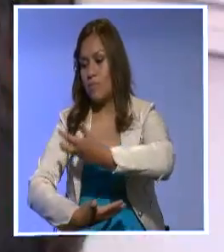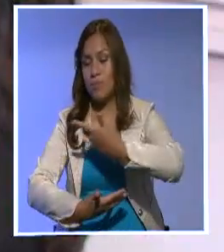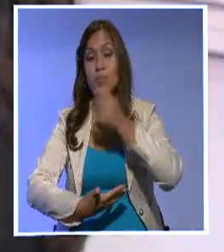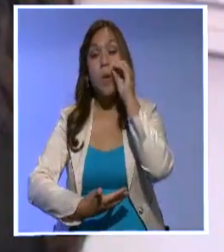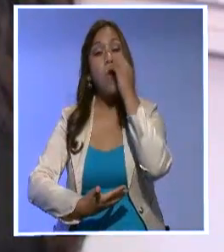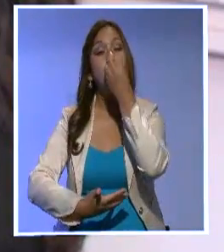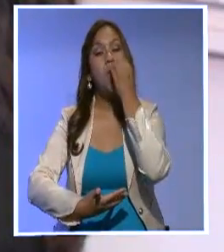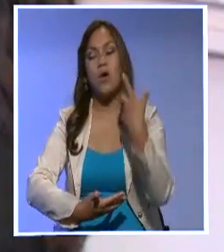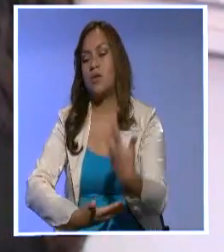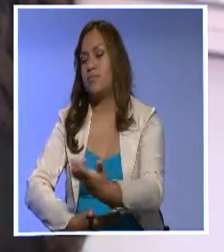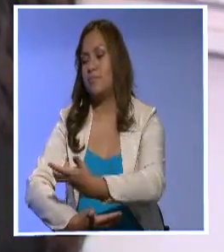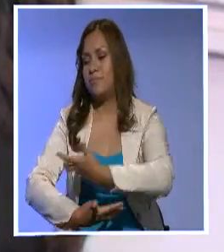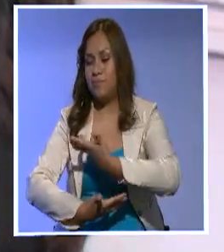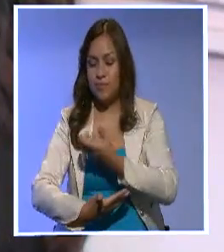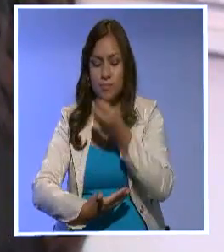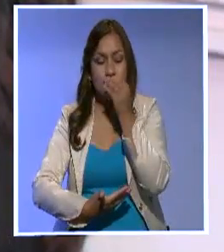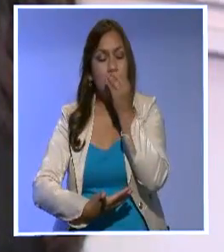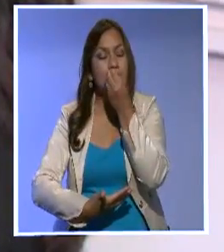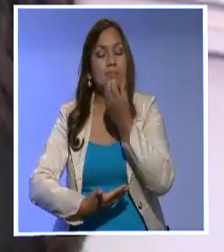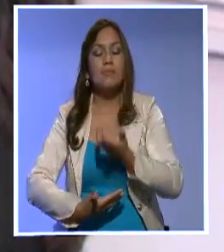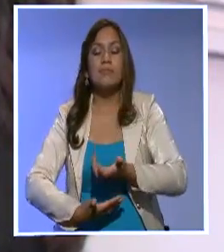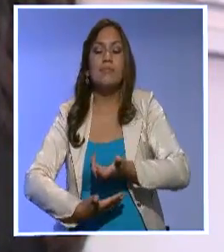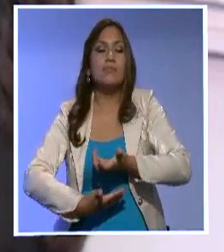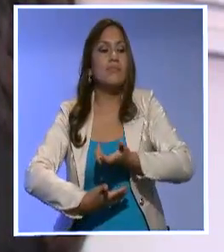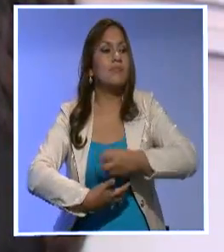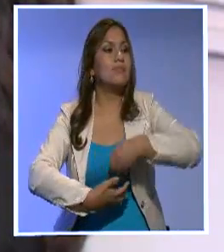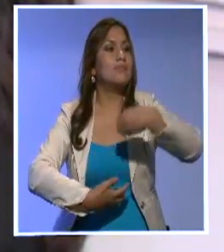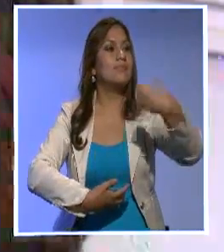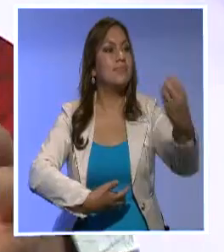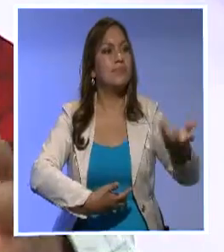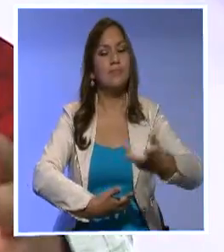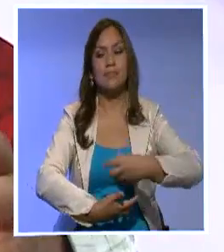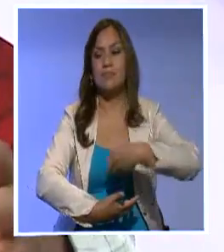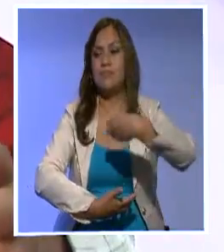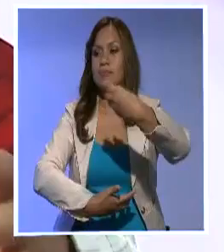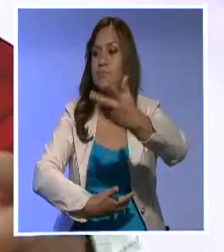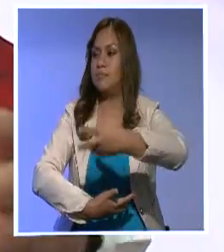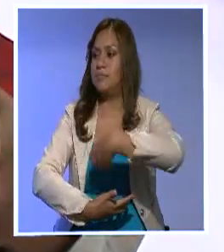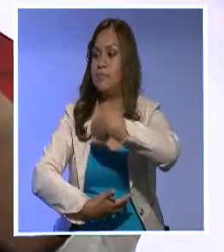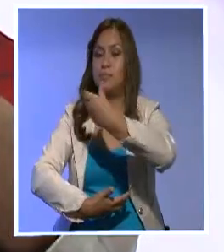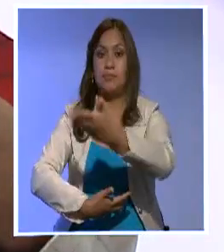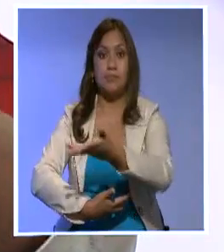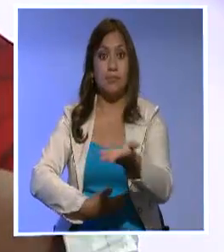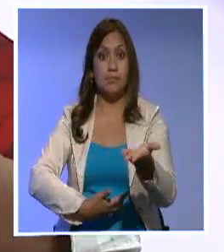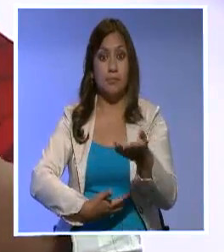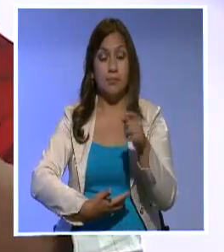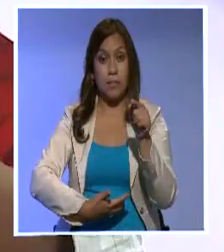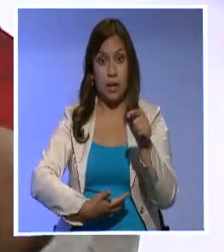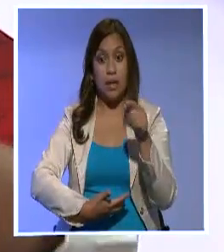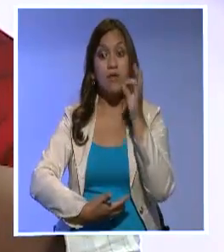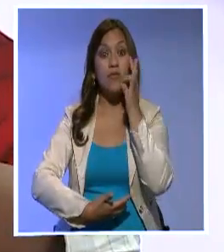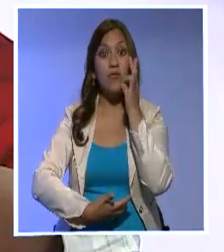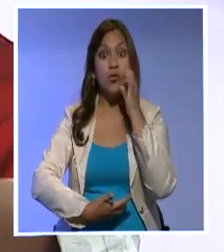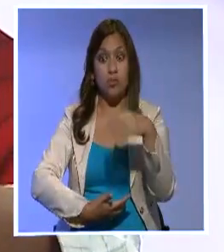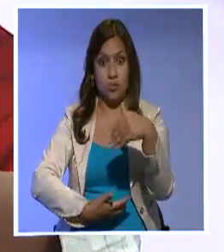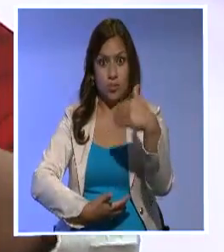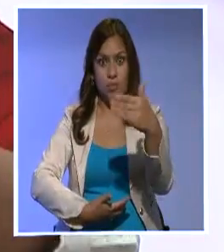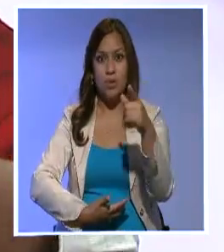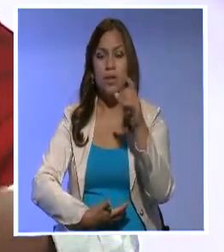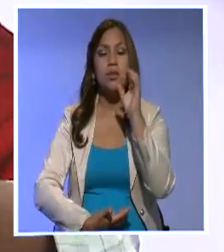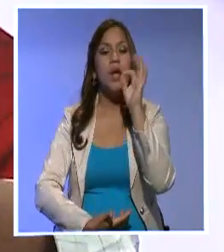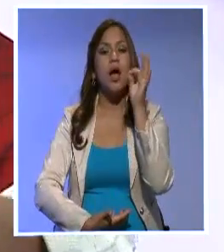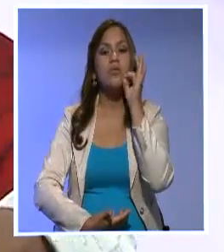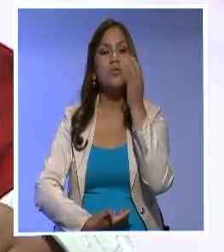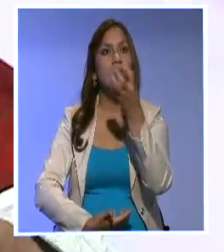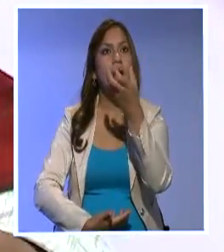buscando esa energía para que los frutos que va a dar esa planta sean de los más sanos los más saludables y